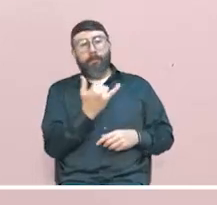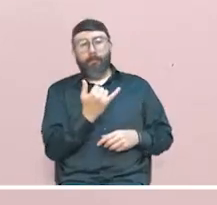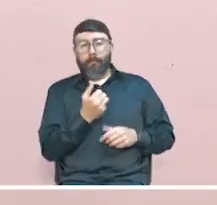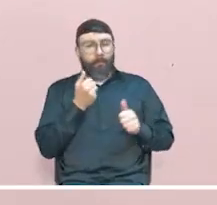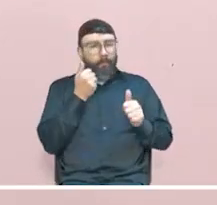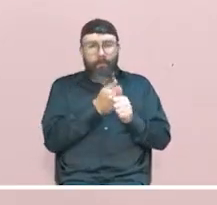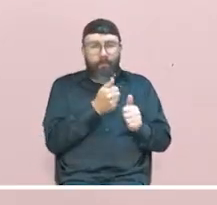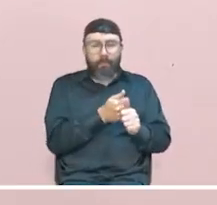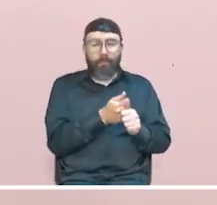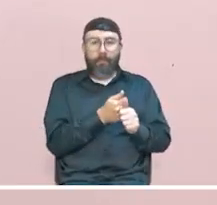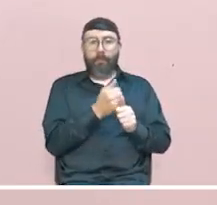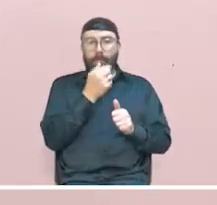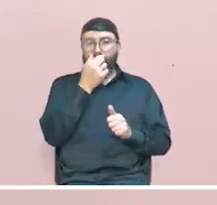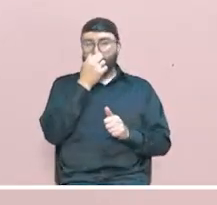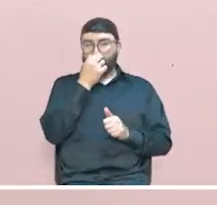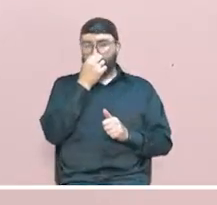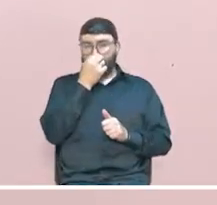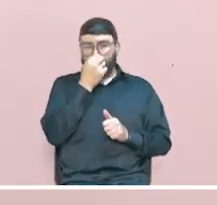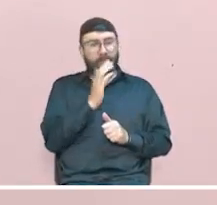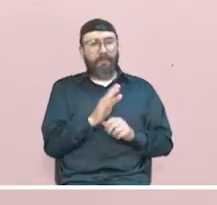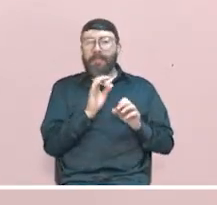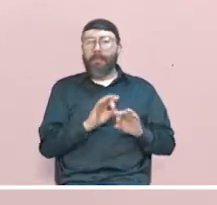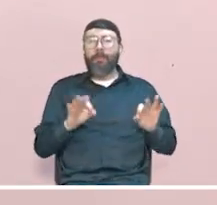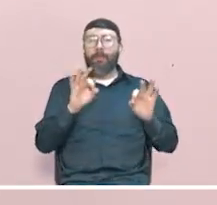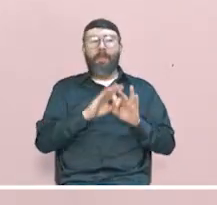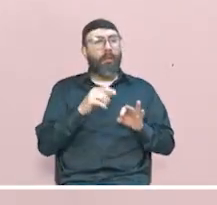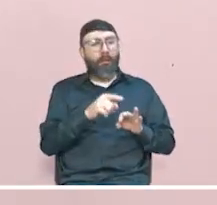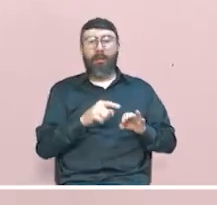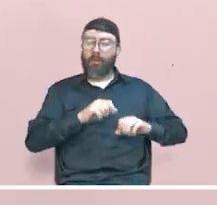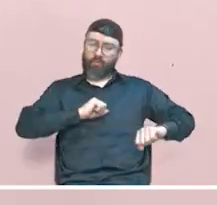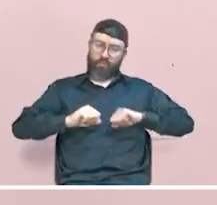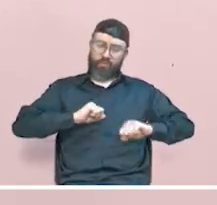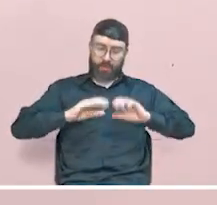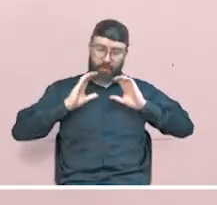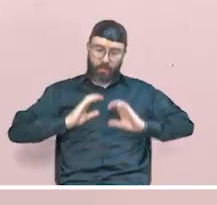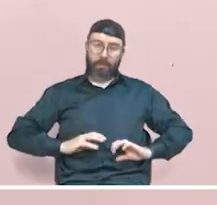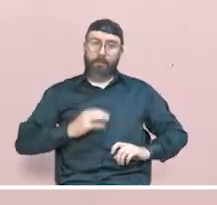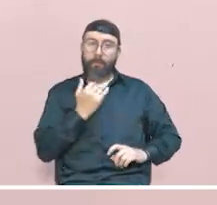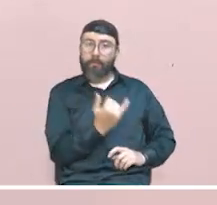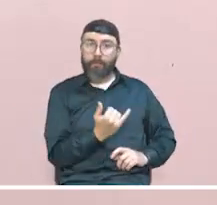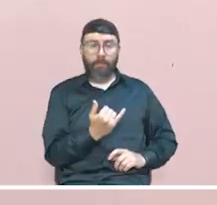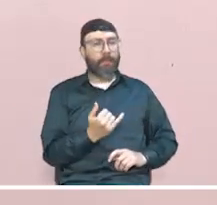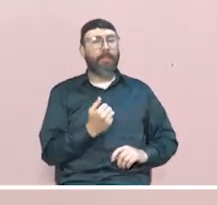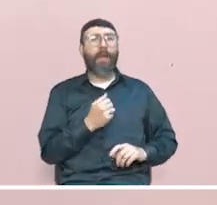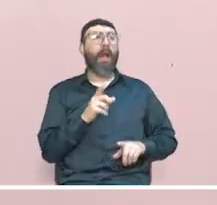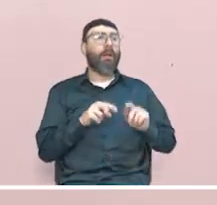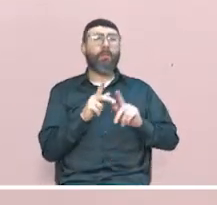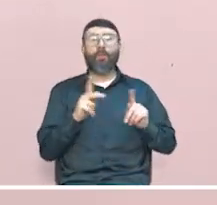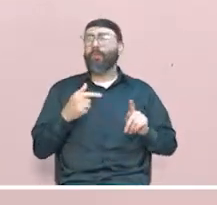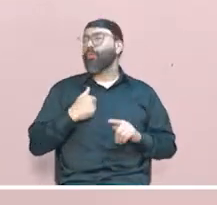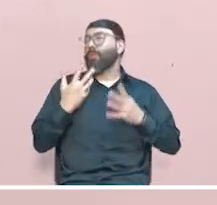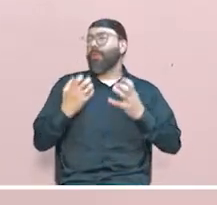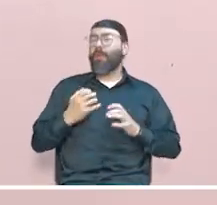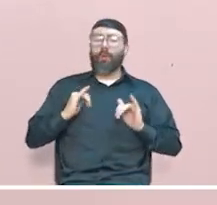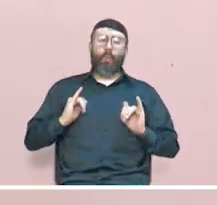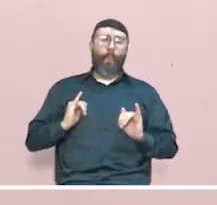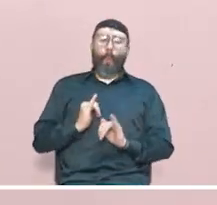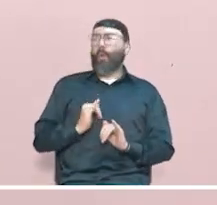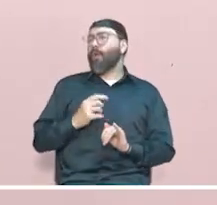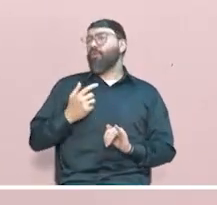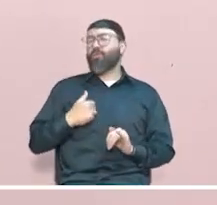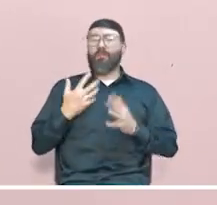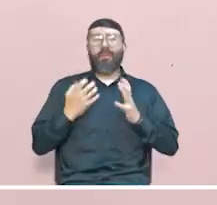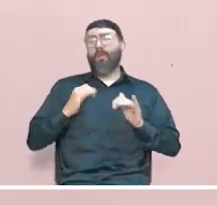que hagamos actividad física? Uno de las grandes motivaciones es la reducción del peso corporal. Pero resulta